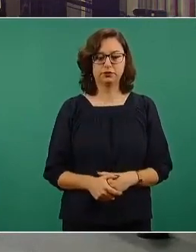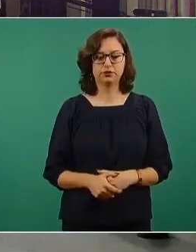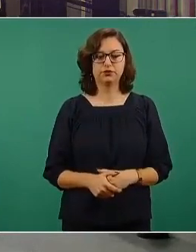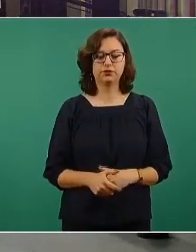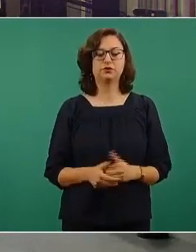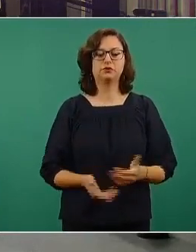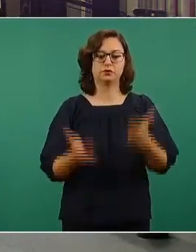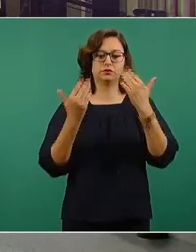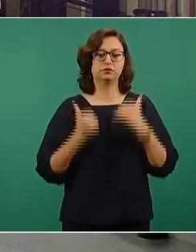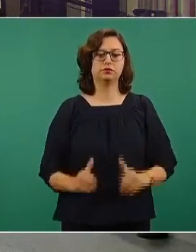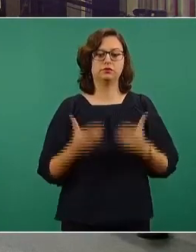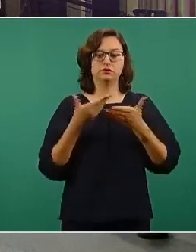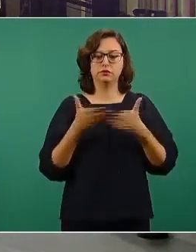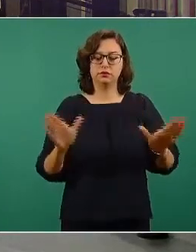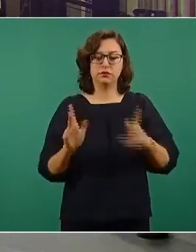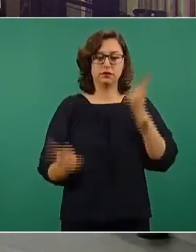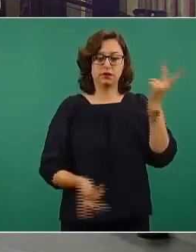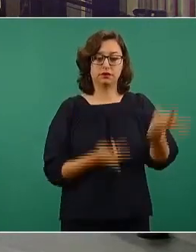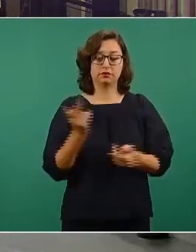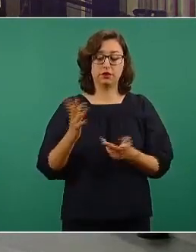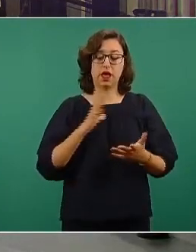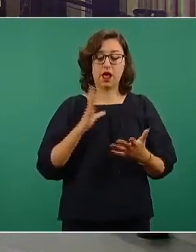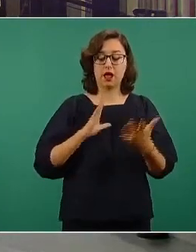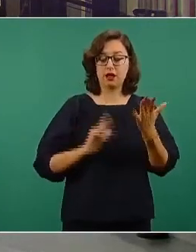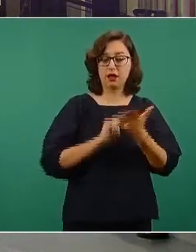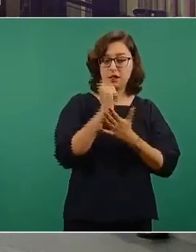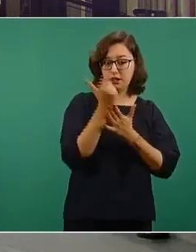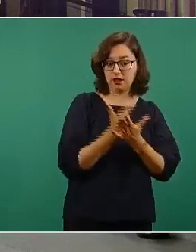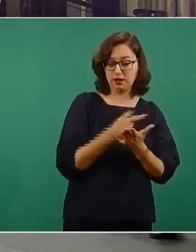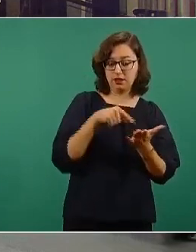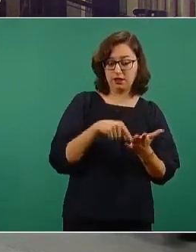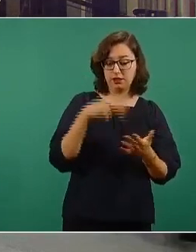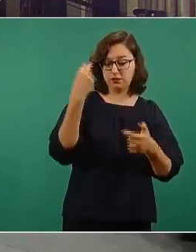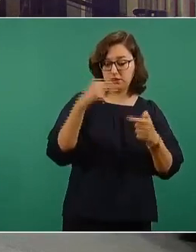a preguntas. Tenemos 4